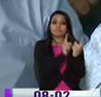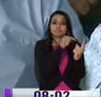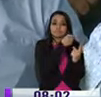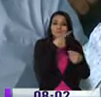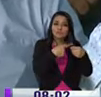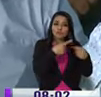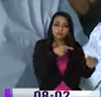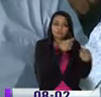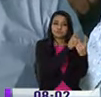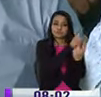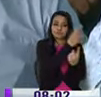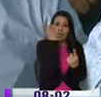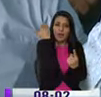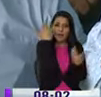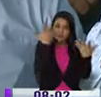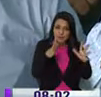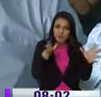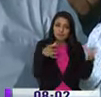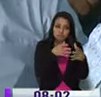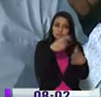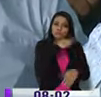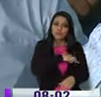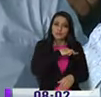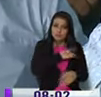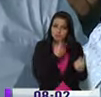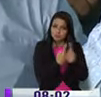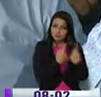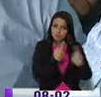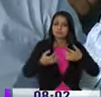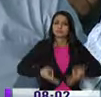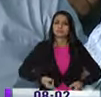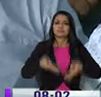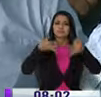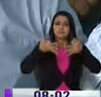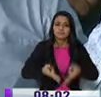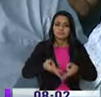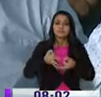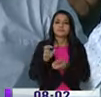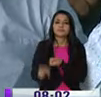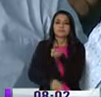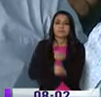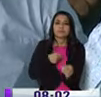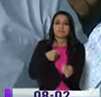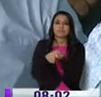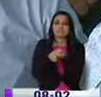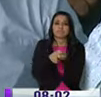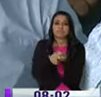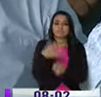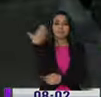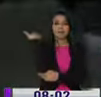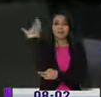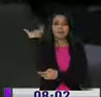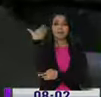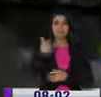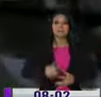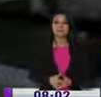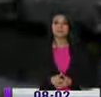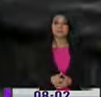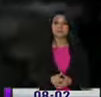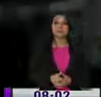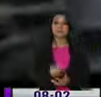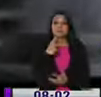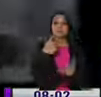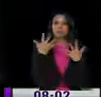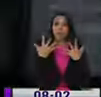Metropolitano de Quito y ratificamos nuestro apoyo al señor alcalde. Es que aseguran que la